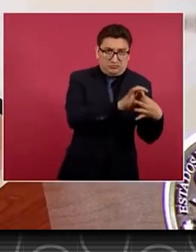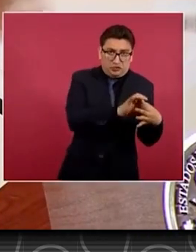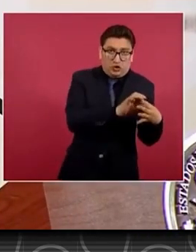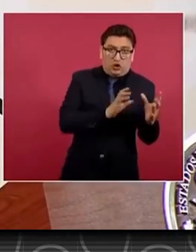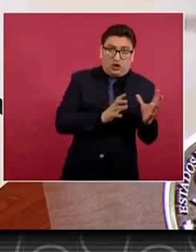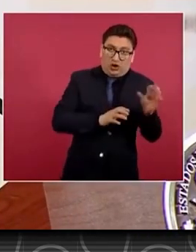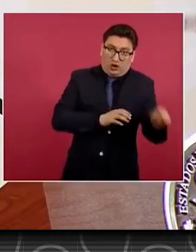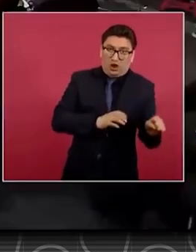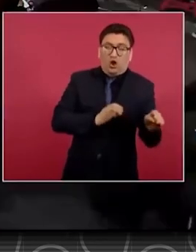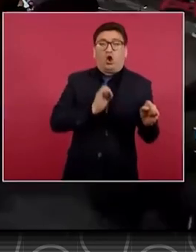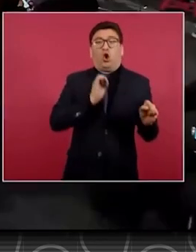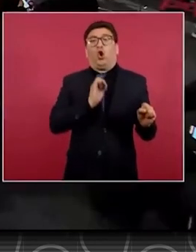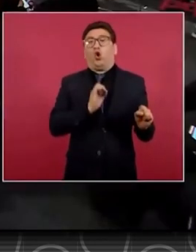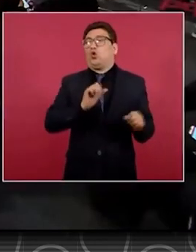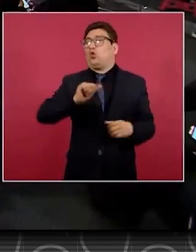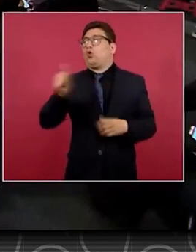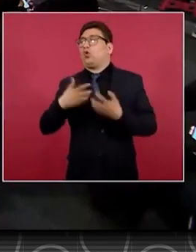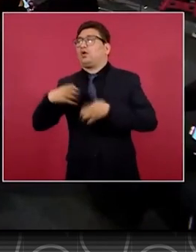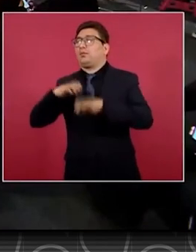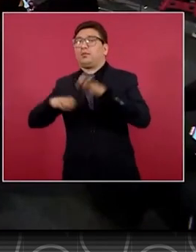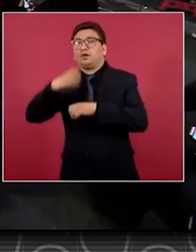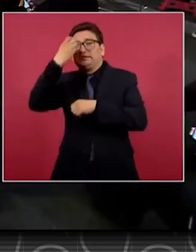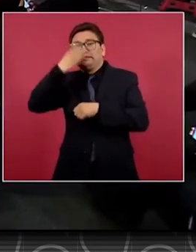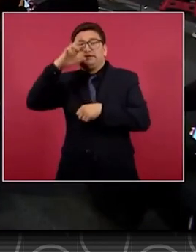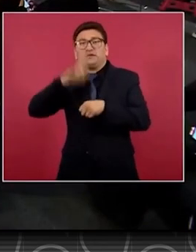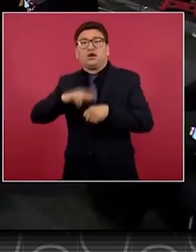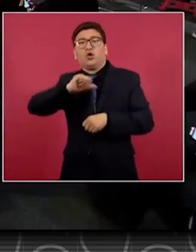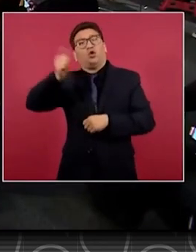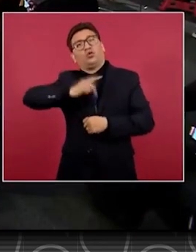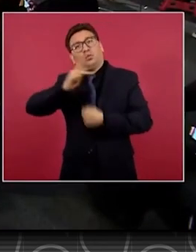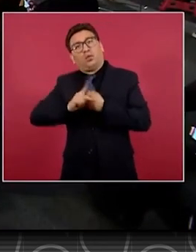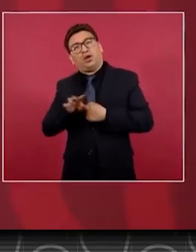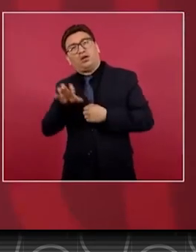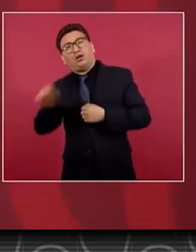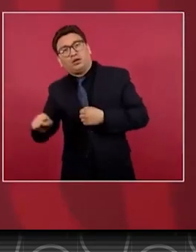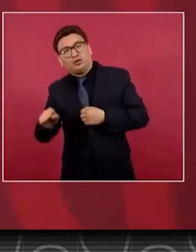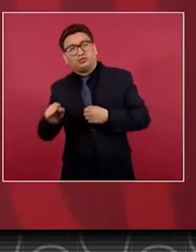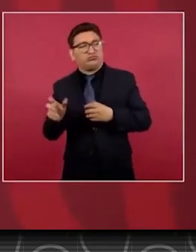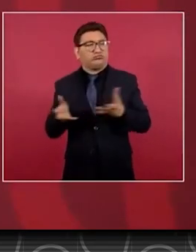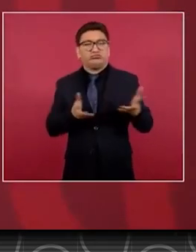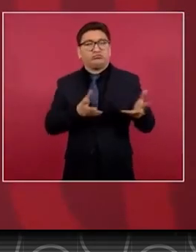o con otras empresas extranjeras de otros países, o estás